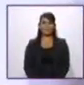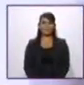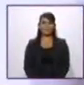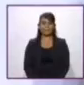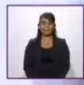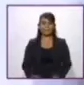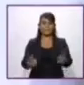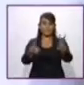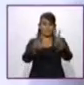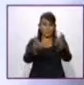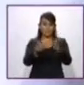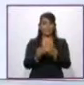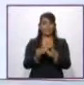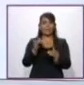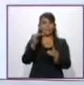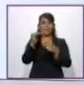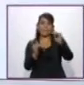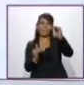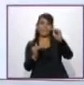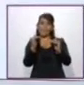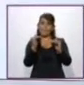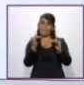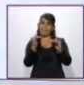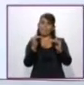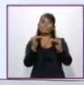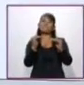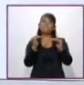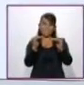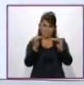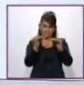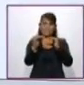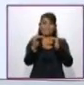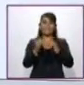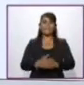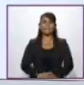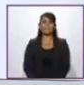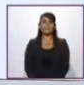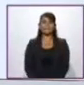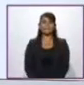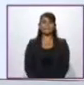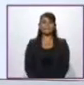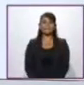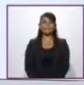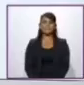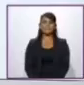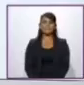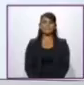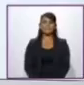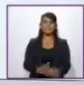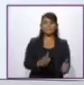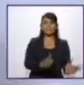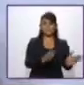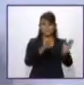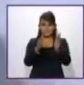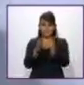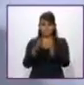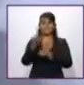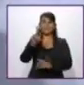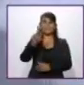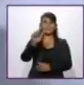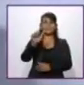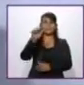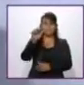El tema es combate a la desigualdad. Gracias, candidata. Y el candidato de Querétaro Independiente y Acción